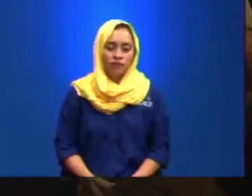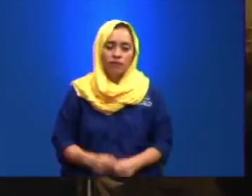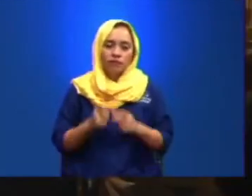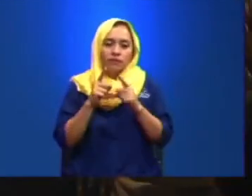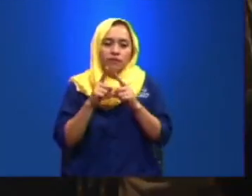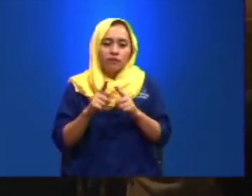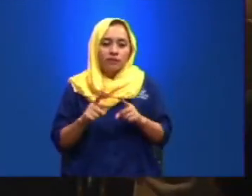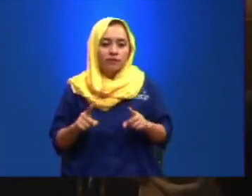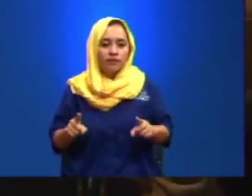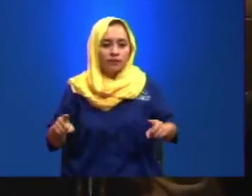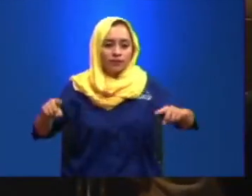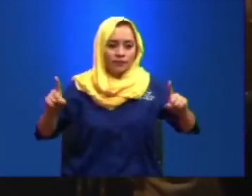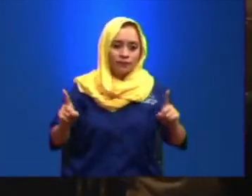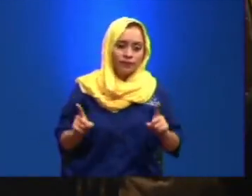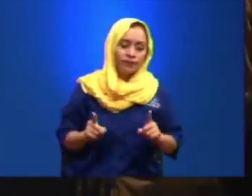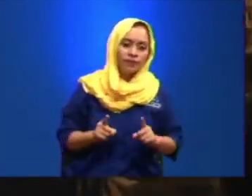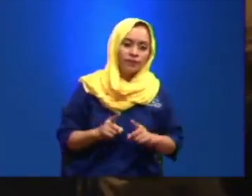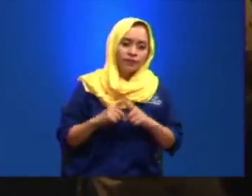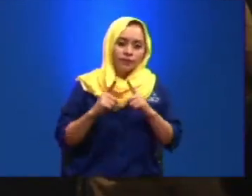ama